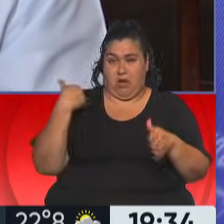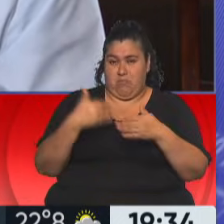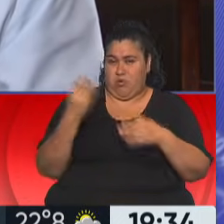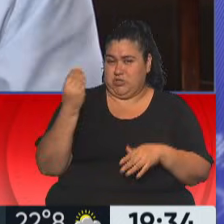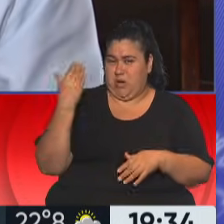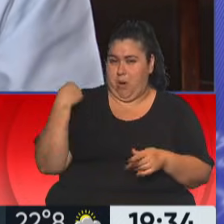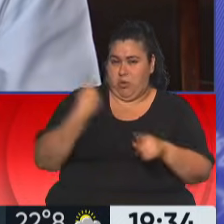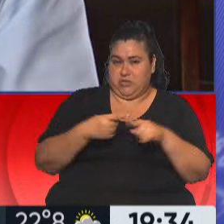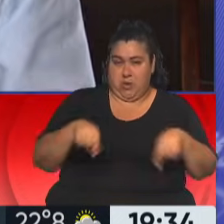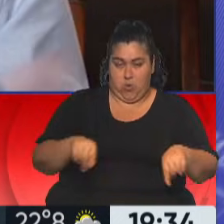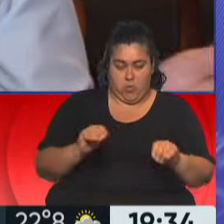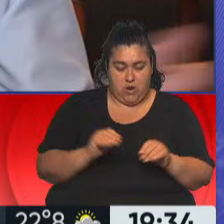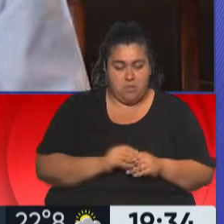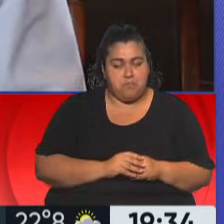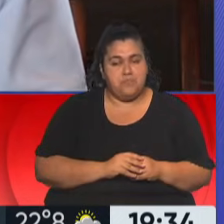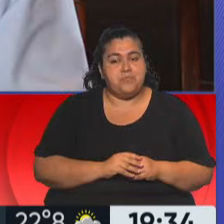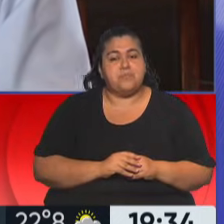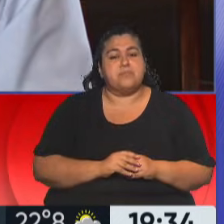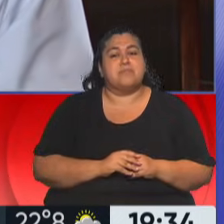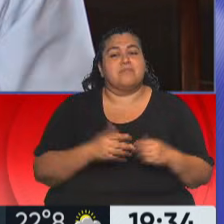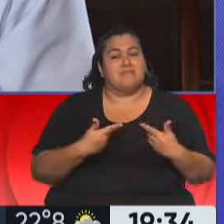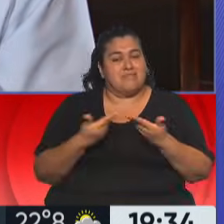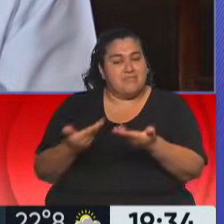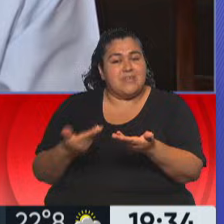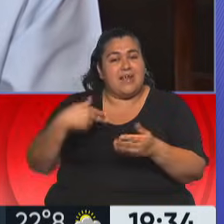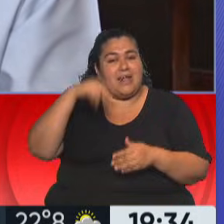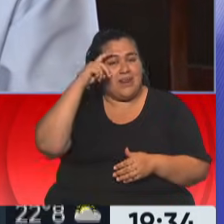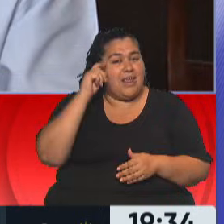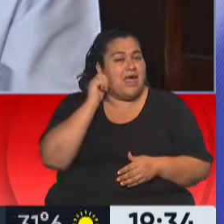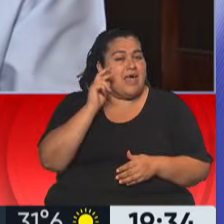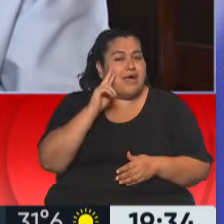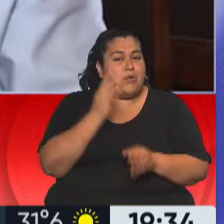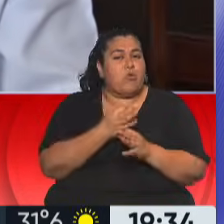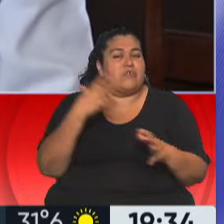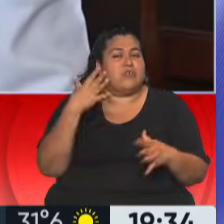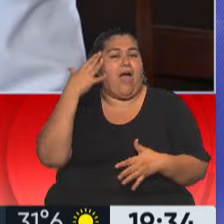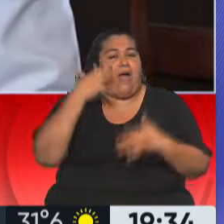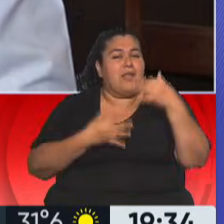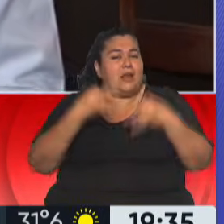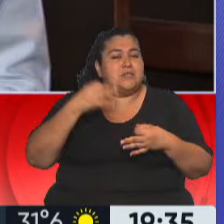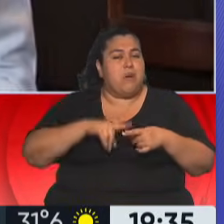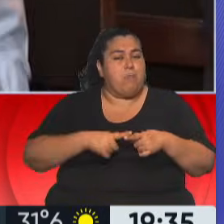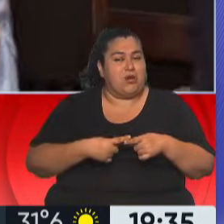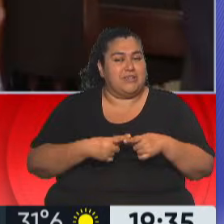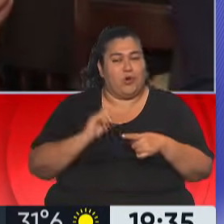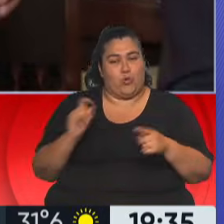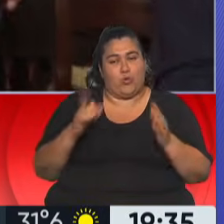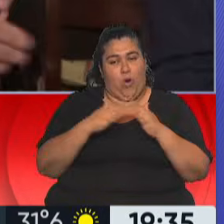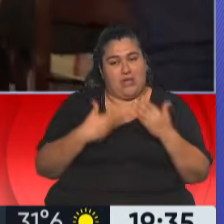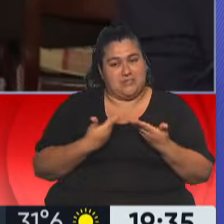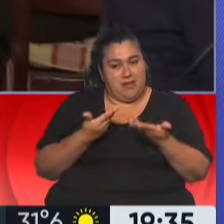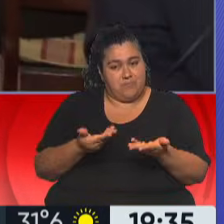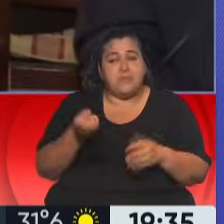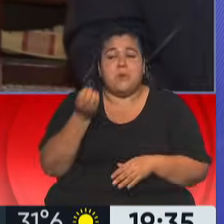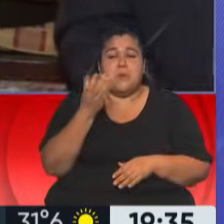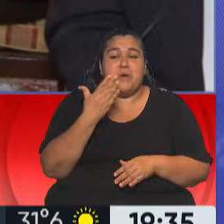la posibilidad, nosotros nos recibe Juan Negri, un analista político, nos recibe en su domicilio. Primero, buenas